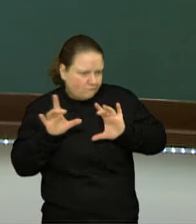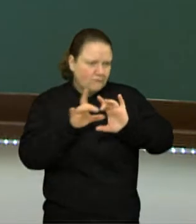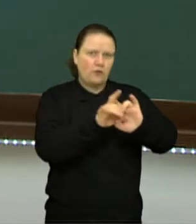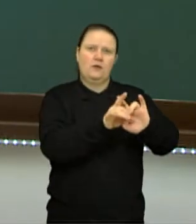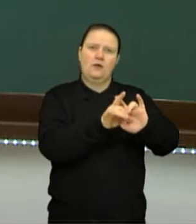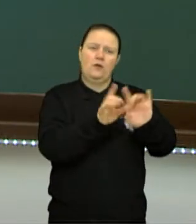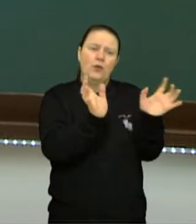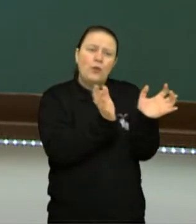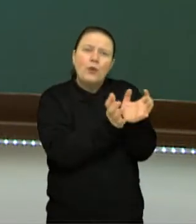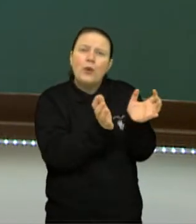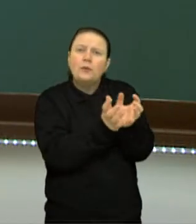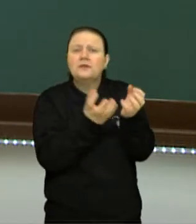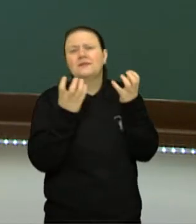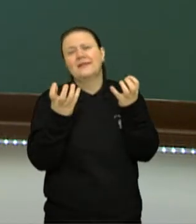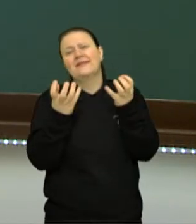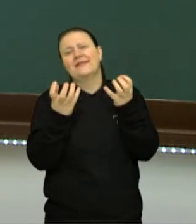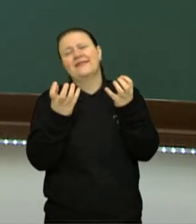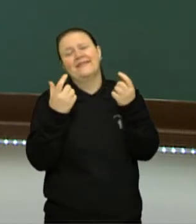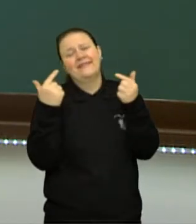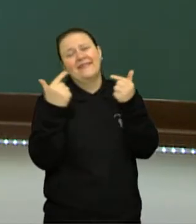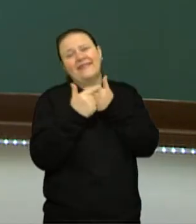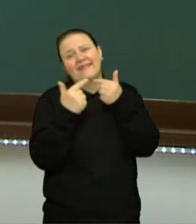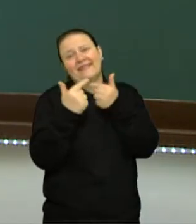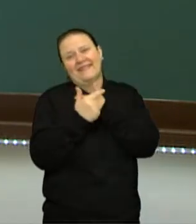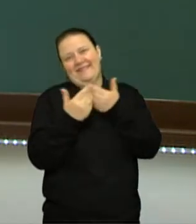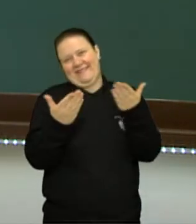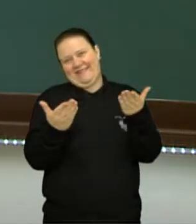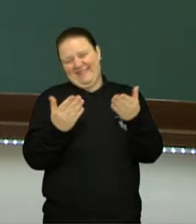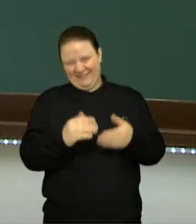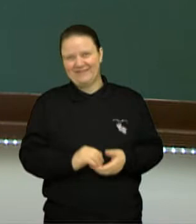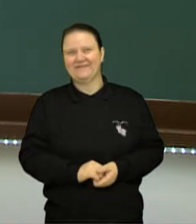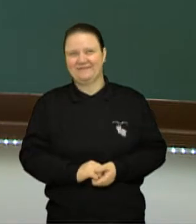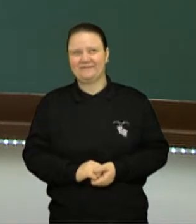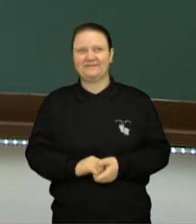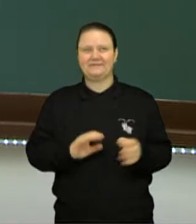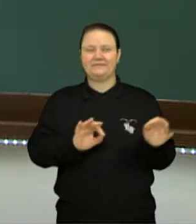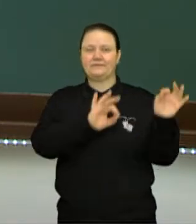ele só queria ser divertido. ¿De acuerdo? Vamos a seguir.